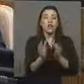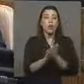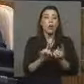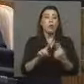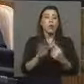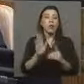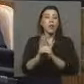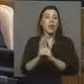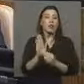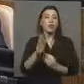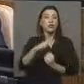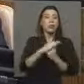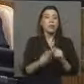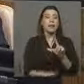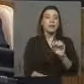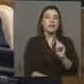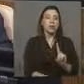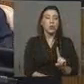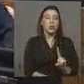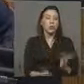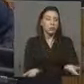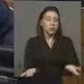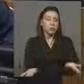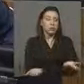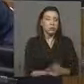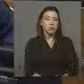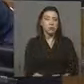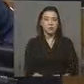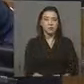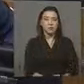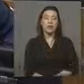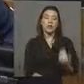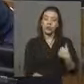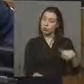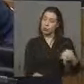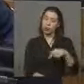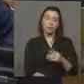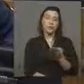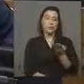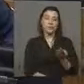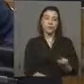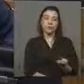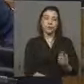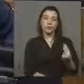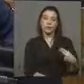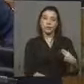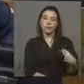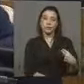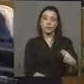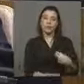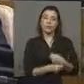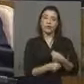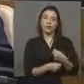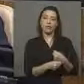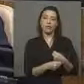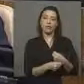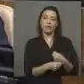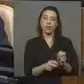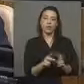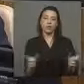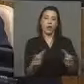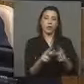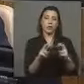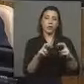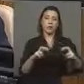supremo 701. Entonces, por lo tanto, solicitamos valorar, en definitiva, el trabajo que hizo esta